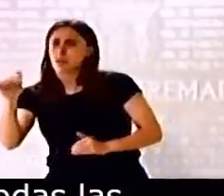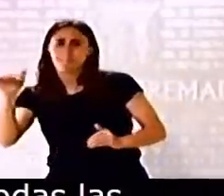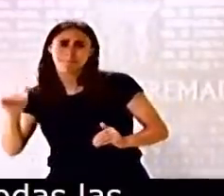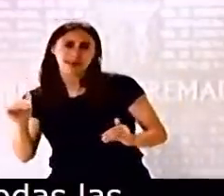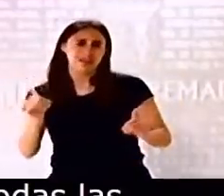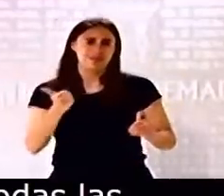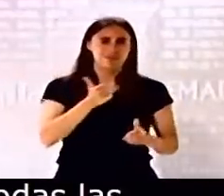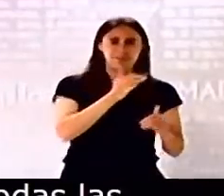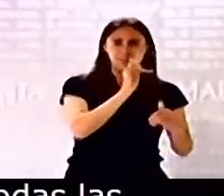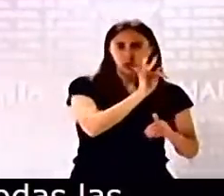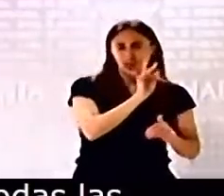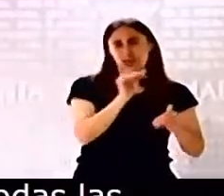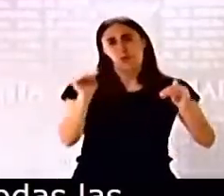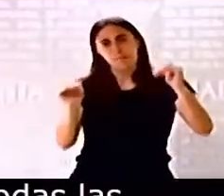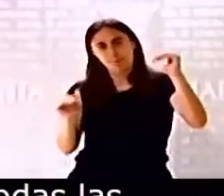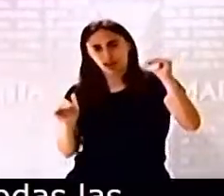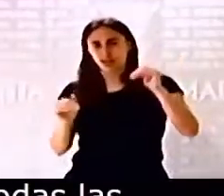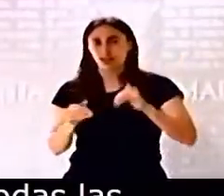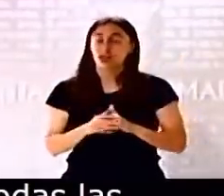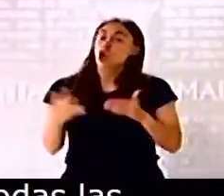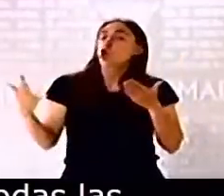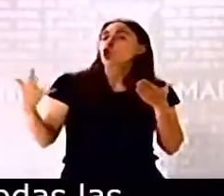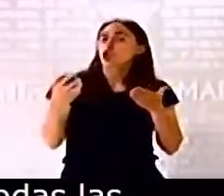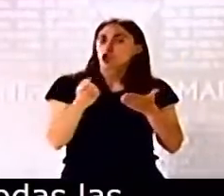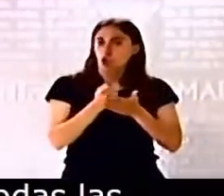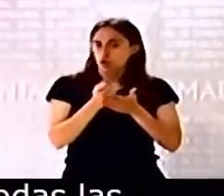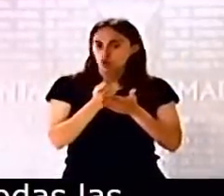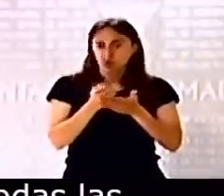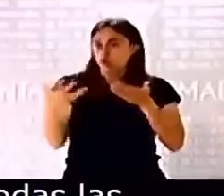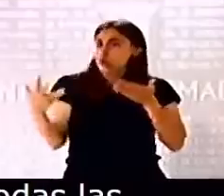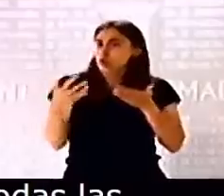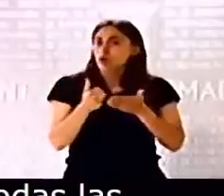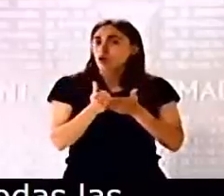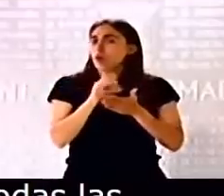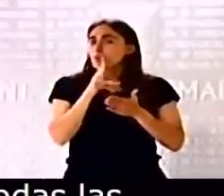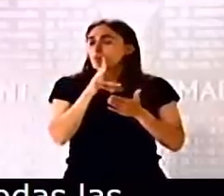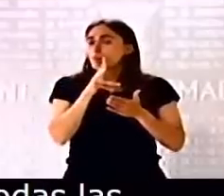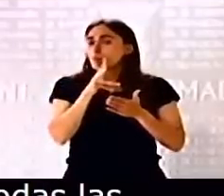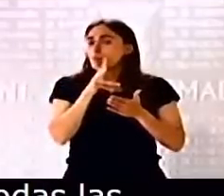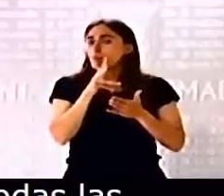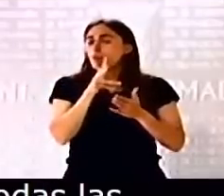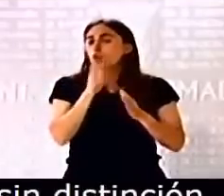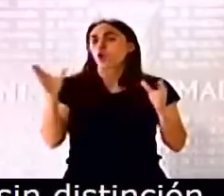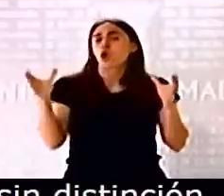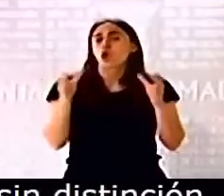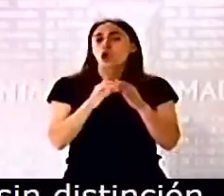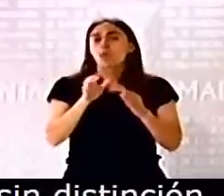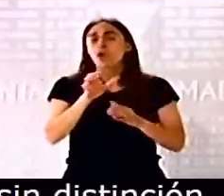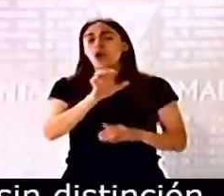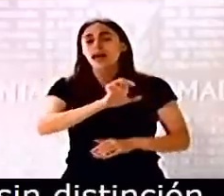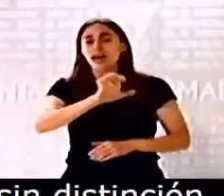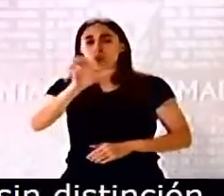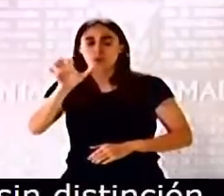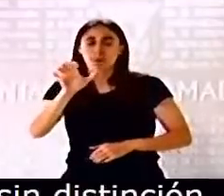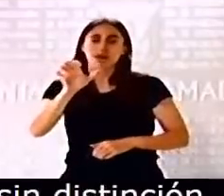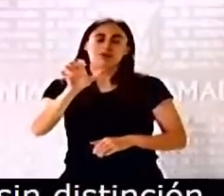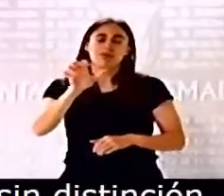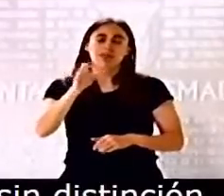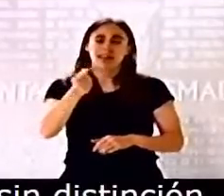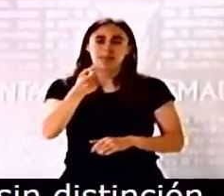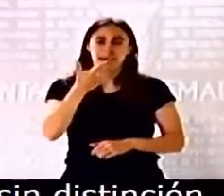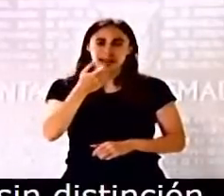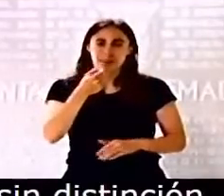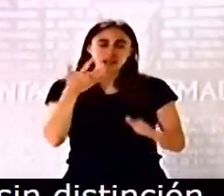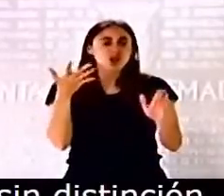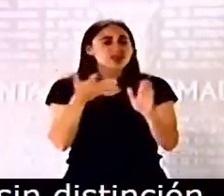absolutamente todas, sin distinción. Todas aquellas que están aprobadas por la Agencia Europea del Medicamento son vacunas seguras,